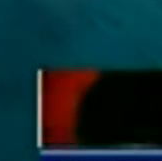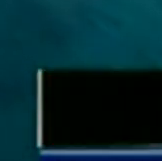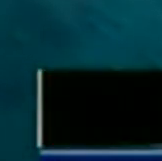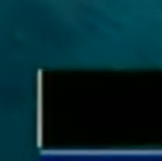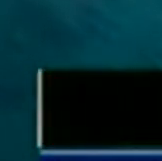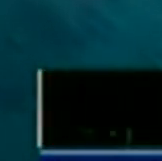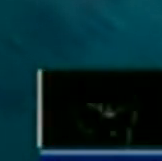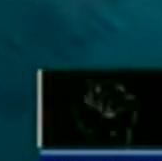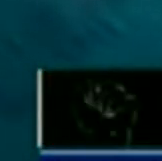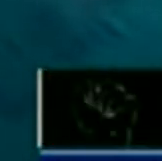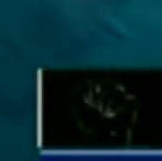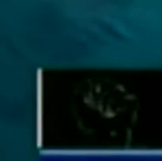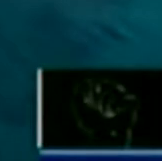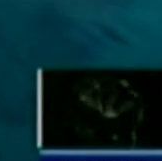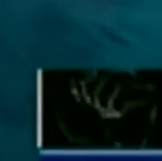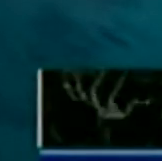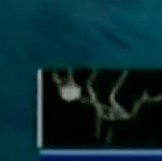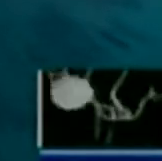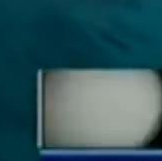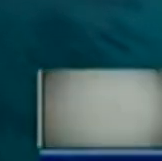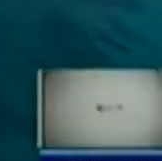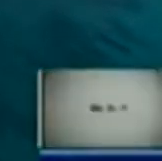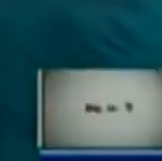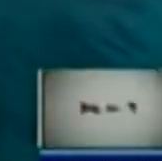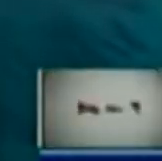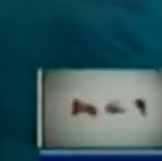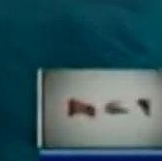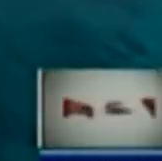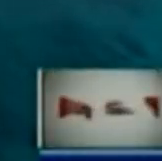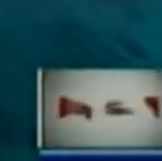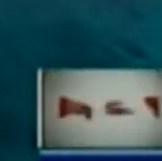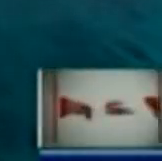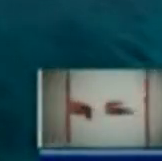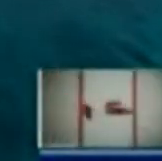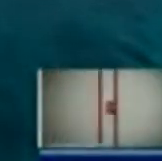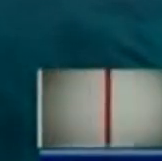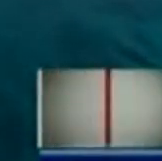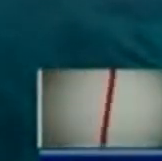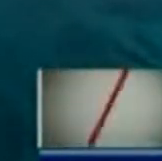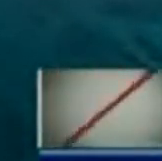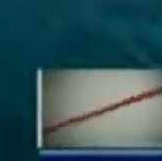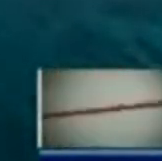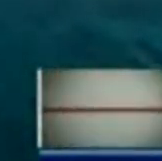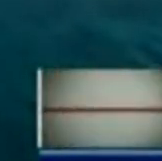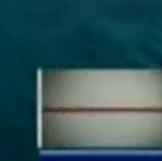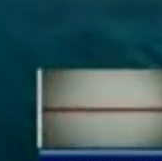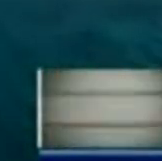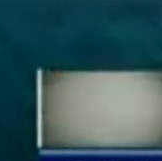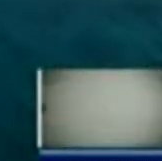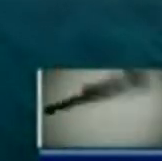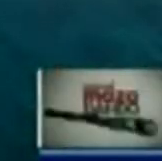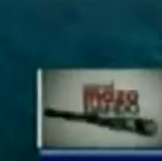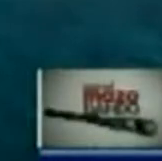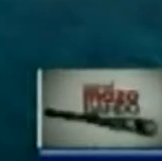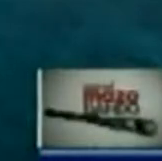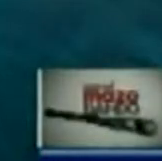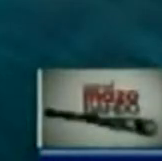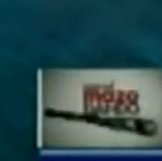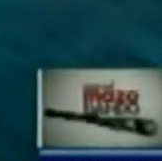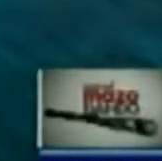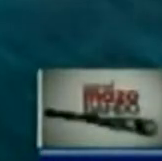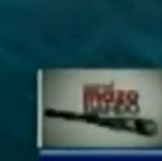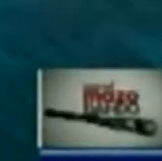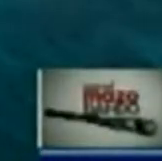un pueblo pueblo levanta la cara que a la noche oscura le llega su